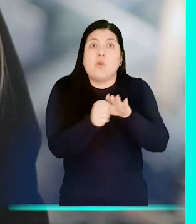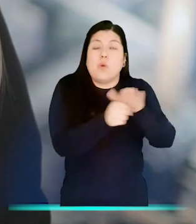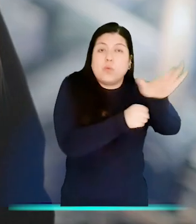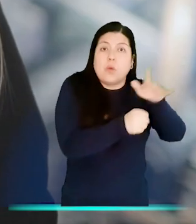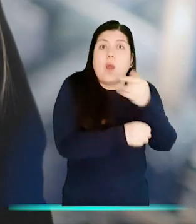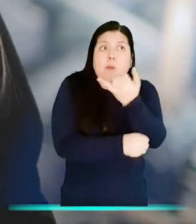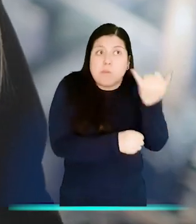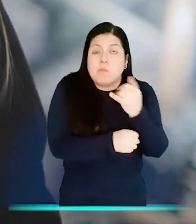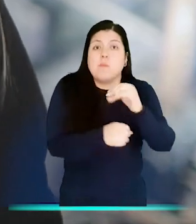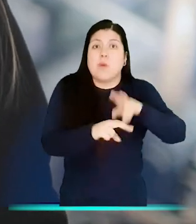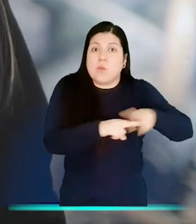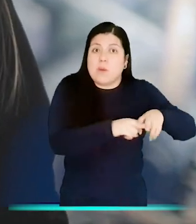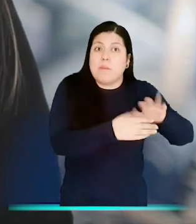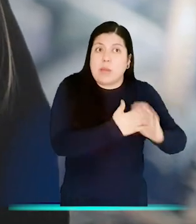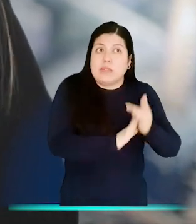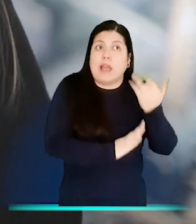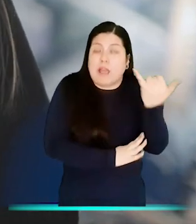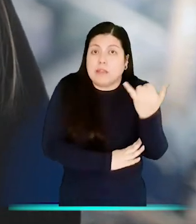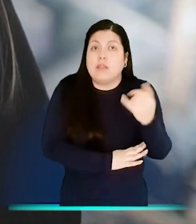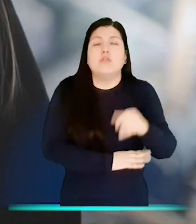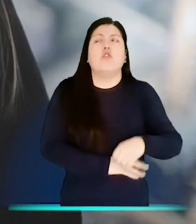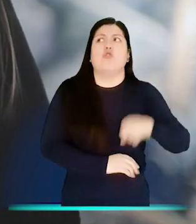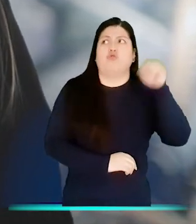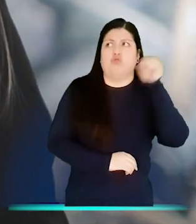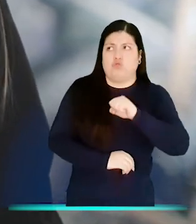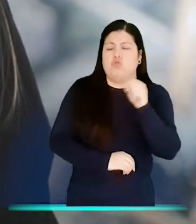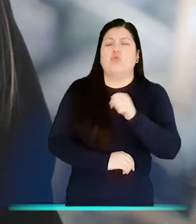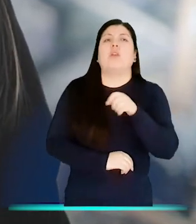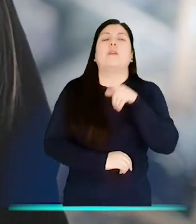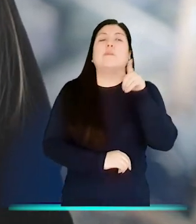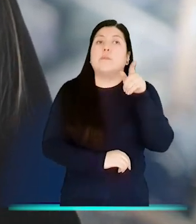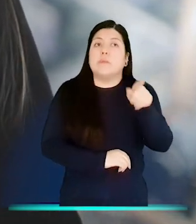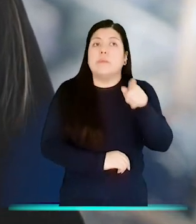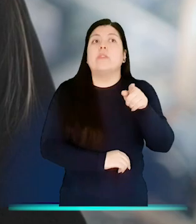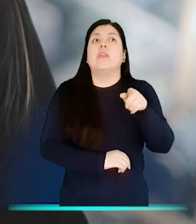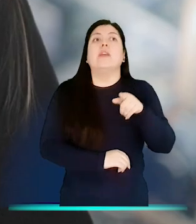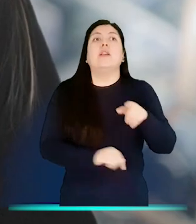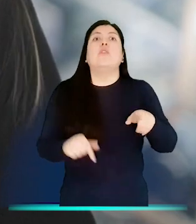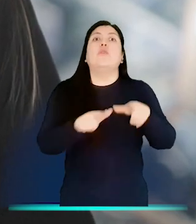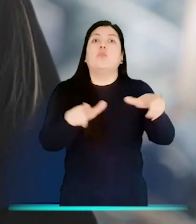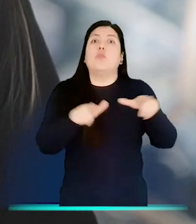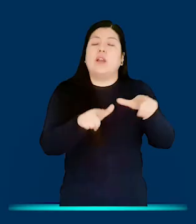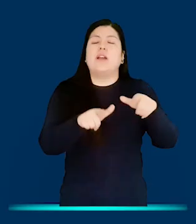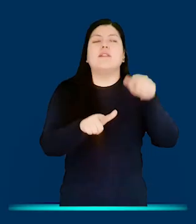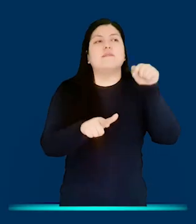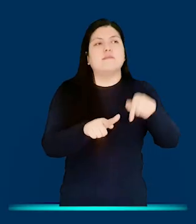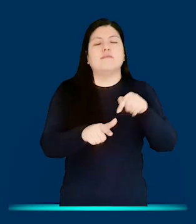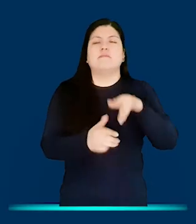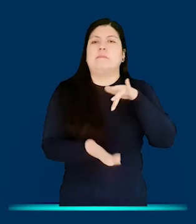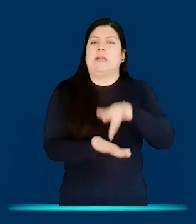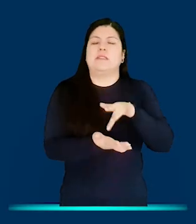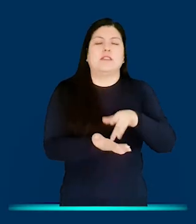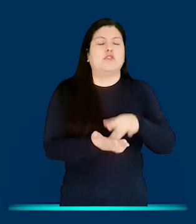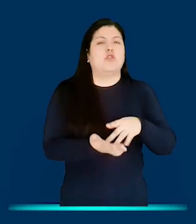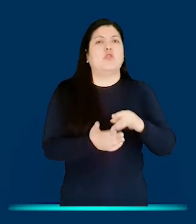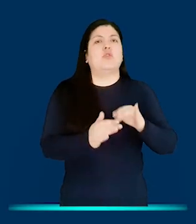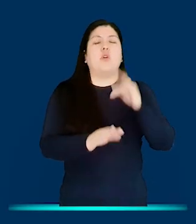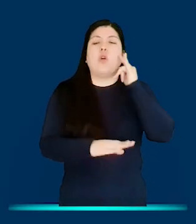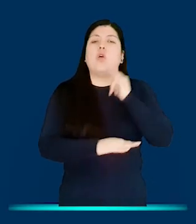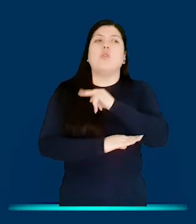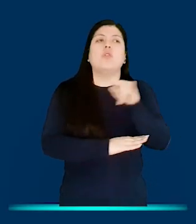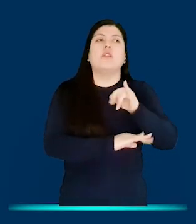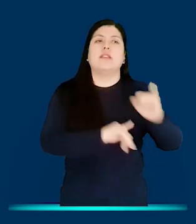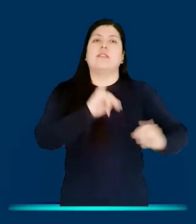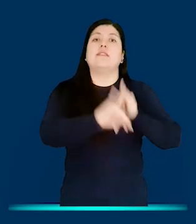A propósito, ¿habrá presencia de observación internacional en estos corregimientos para estos comicios? Efectivamente, en este